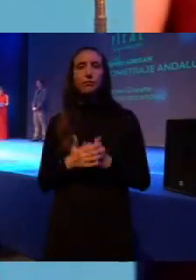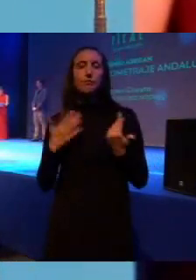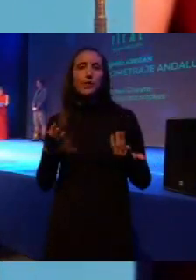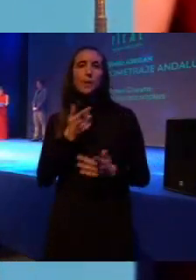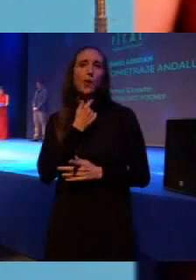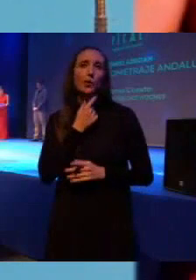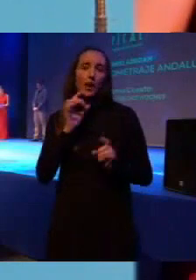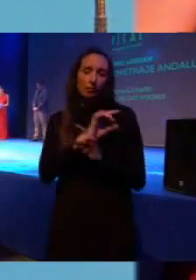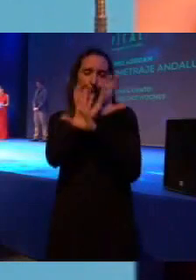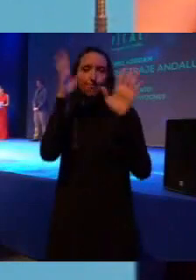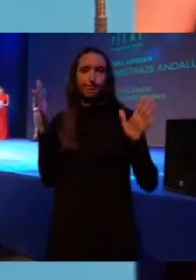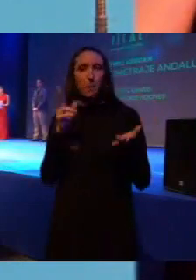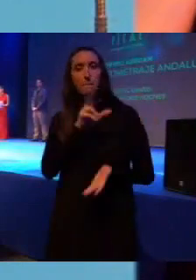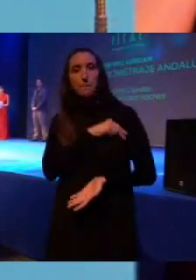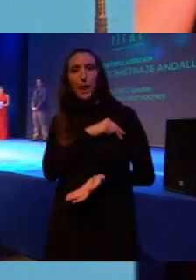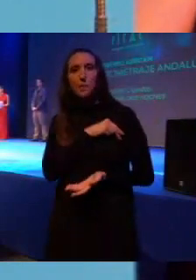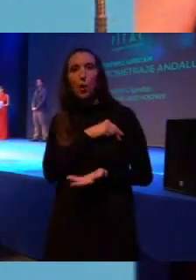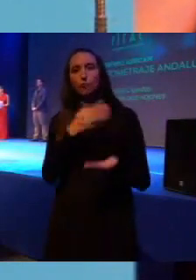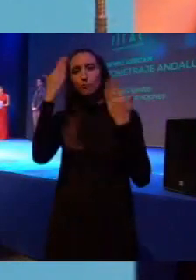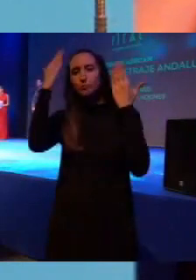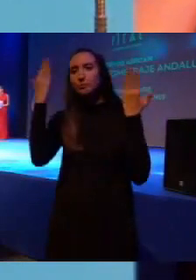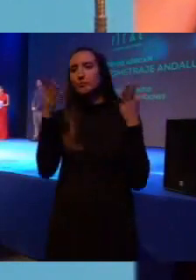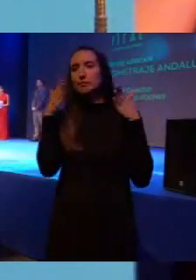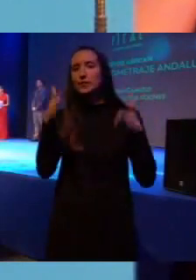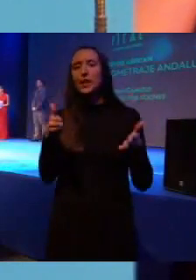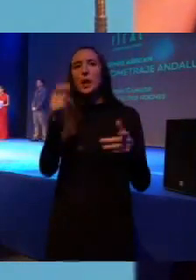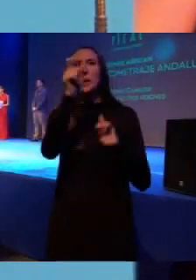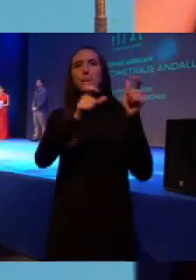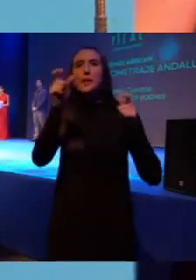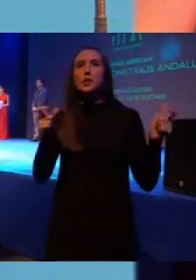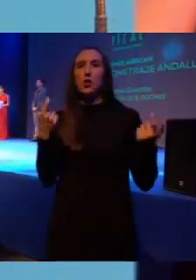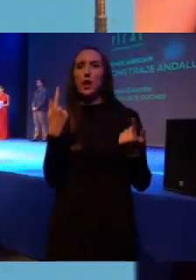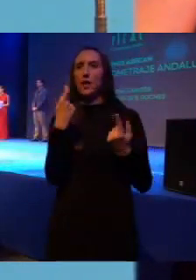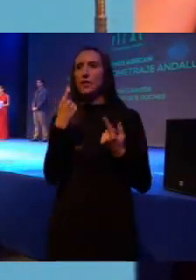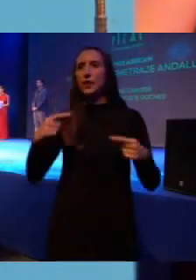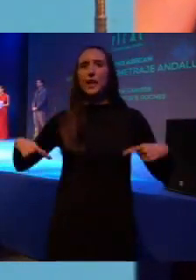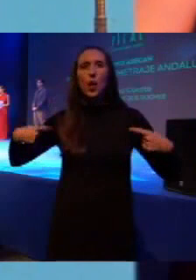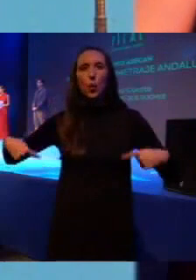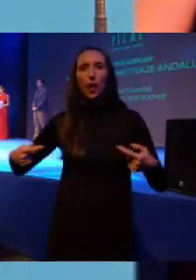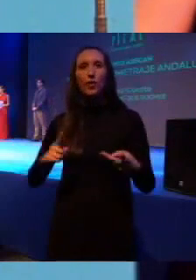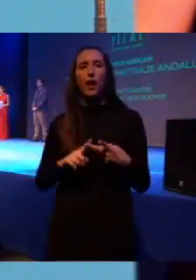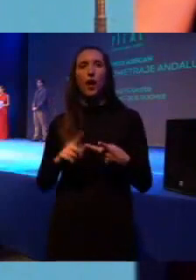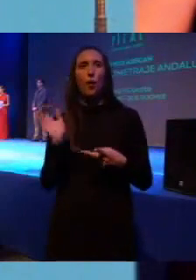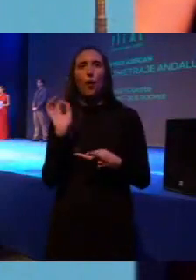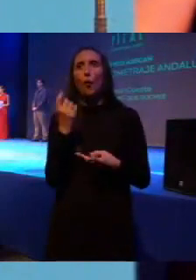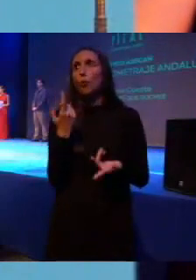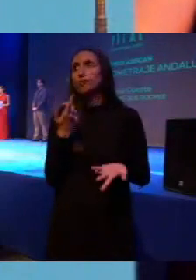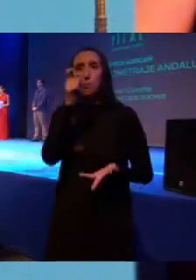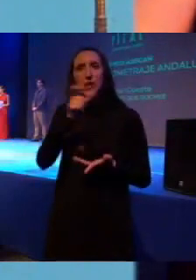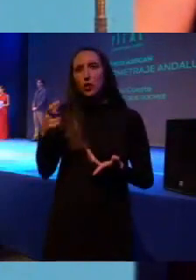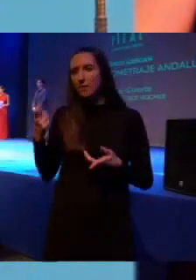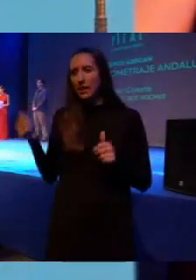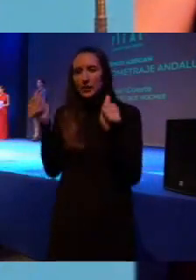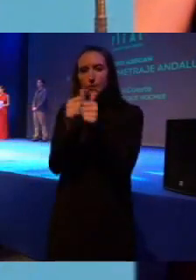por supuesto, dedicar el premio a todas esas personas que necesitan silla de ruedas o que necesitan el cuidado de alguien,